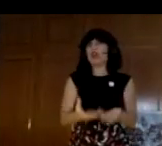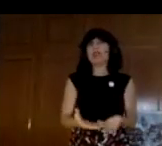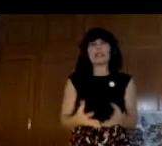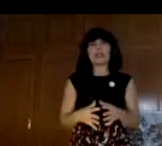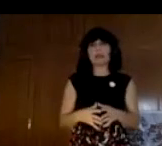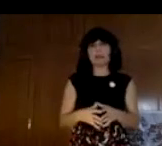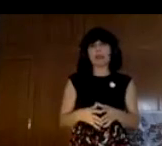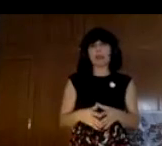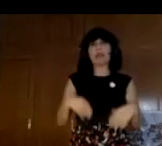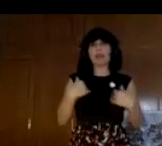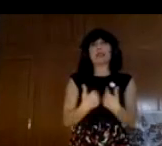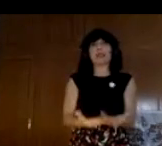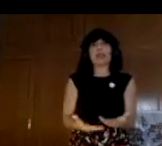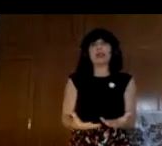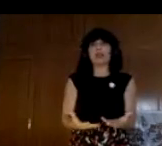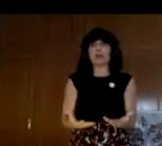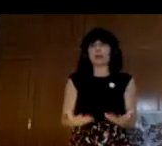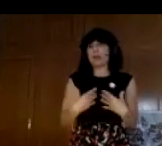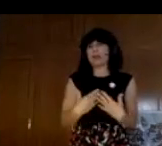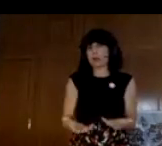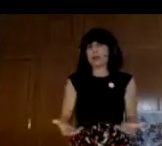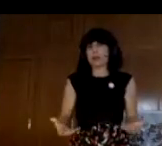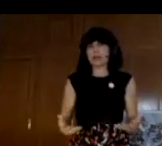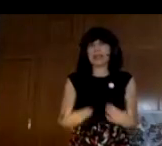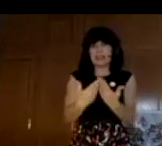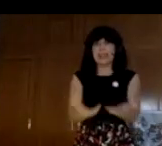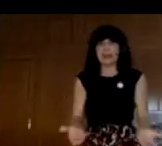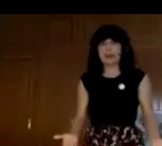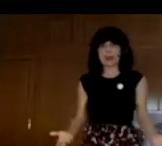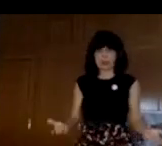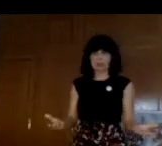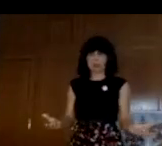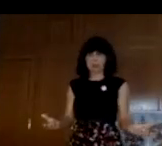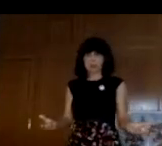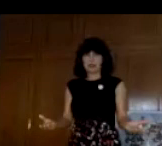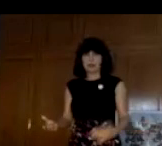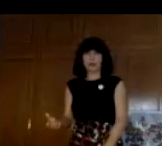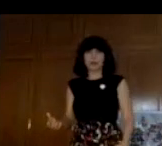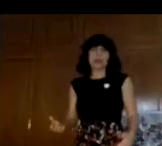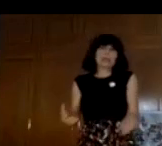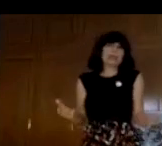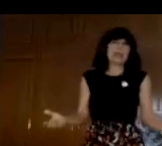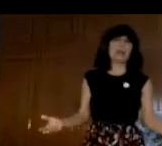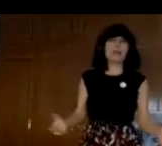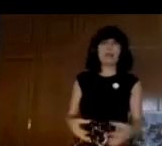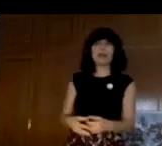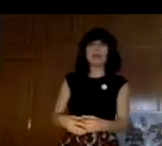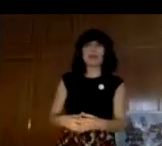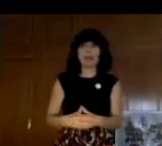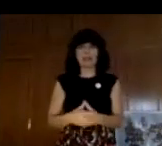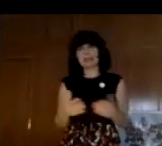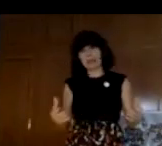todo lo que les digas les va a parecer bien, porque se creen lo que tú les cuentas. Ya están de acuerdo contigo. Tú les tienes que cuidar un